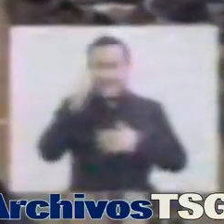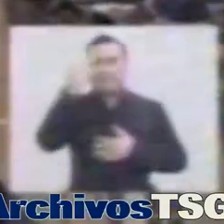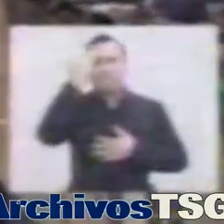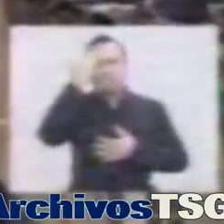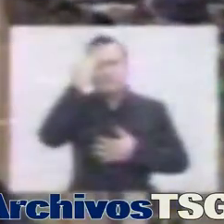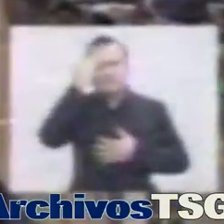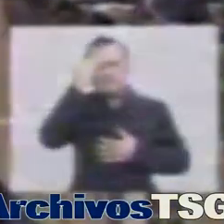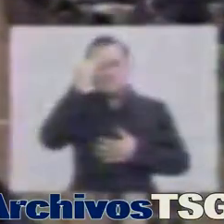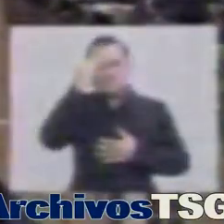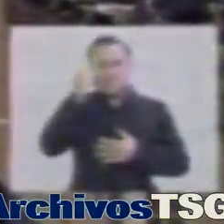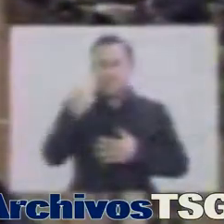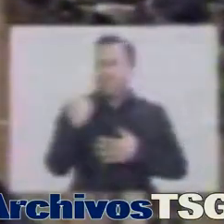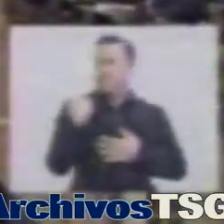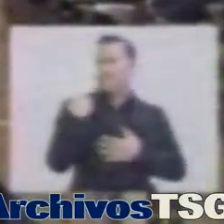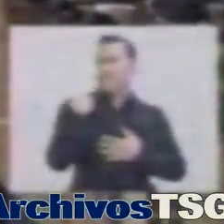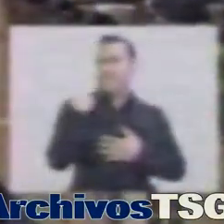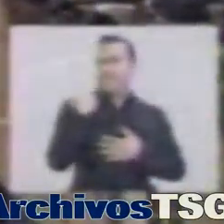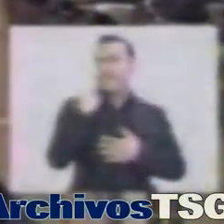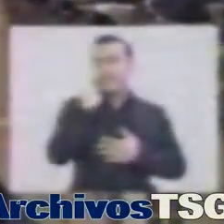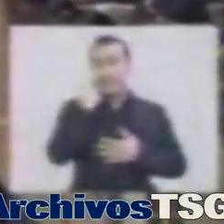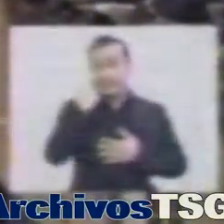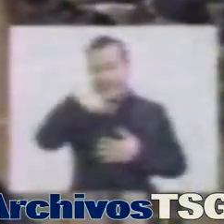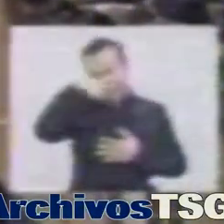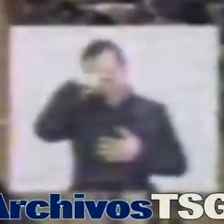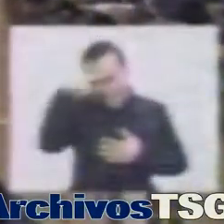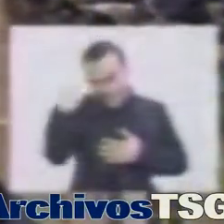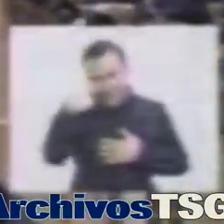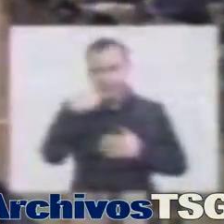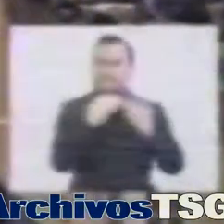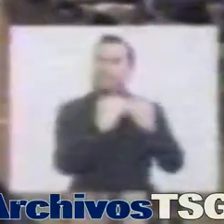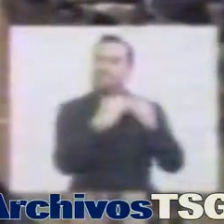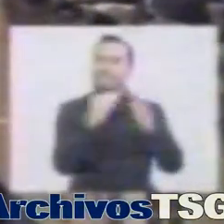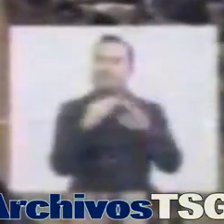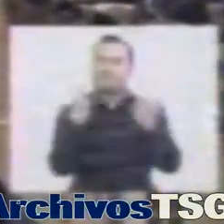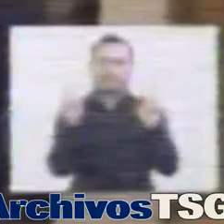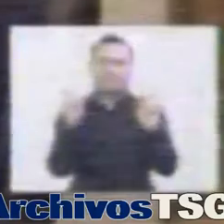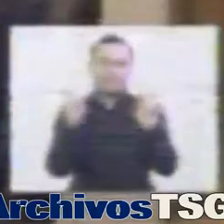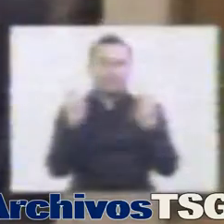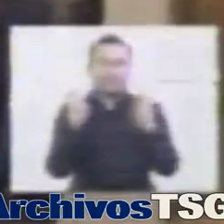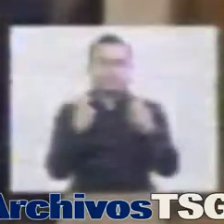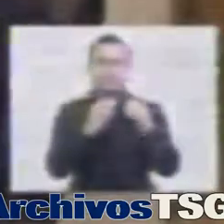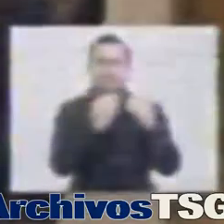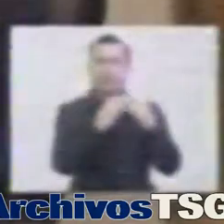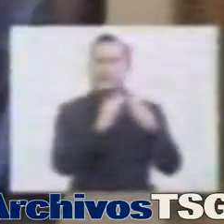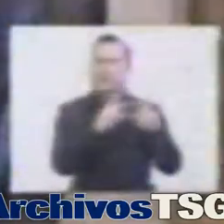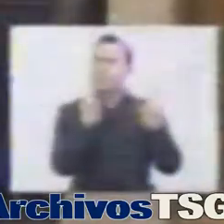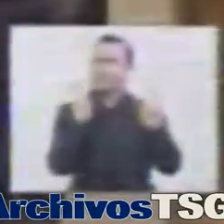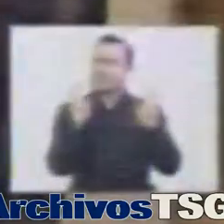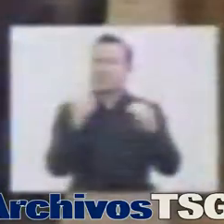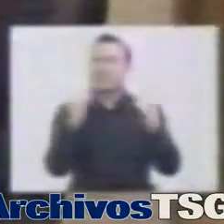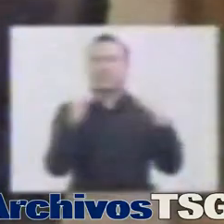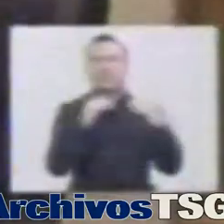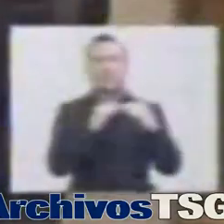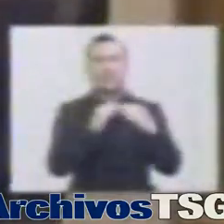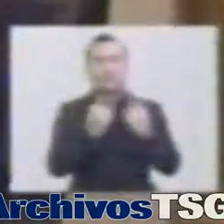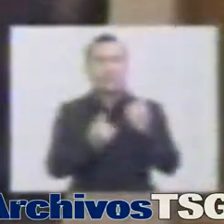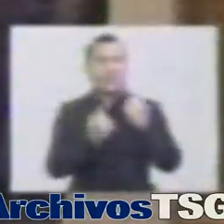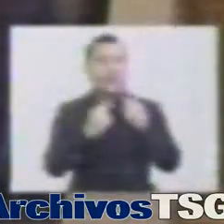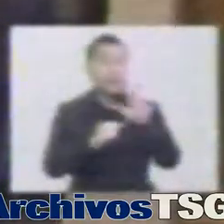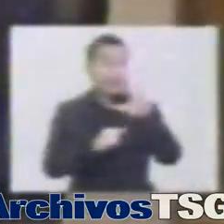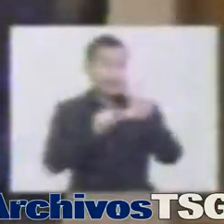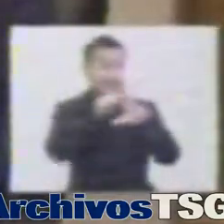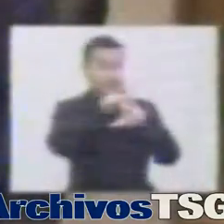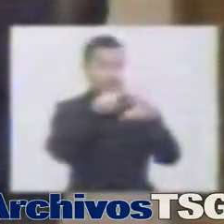estado, de estos días anteriores, hemos estado trabajando en varios temas, una cantidad grande de temas, pero a la vez hay tres,